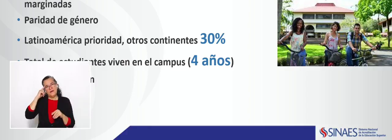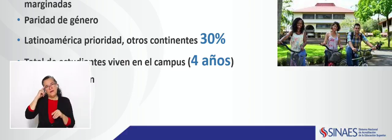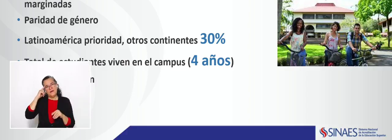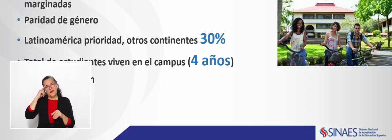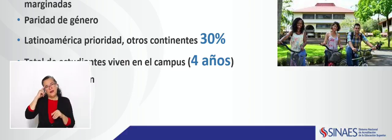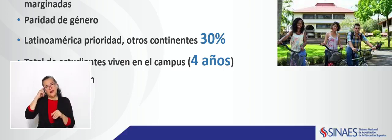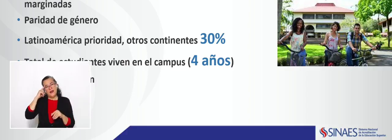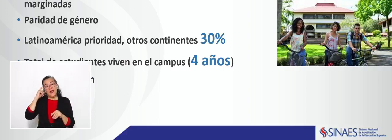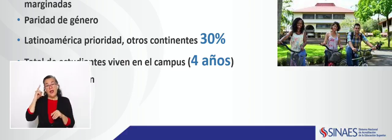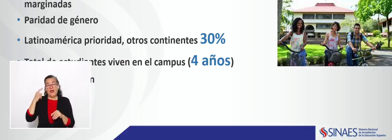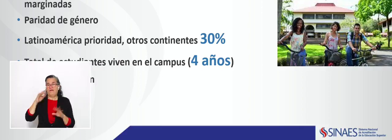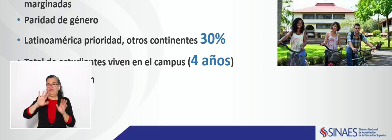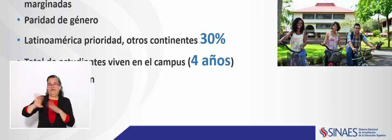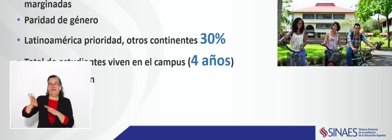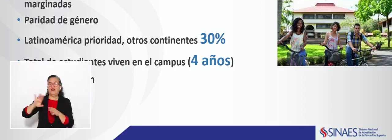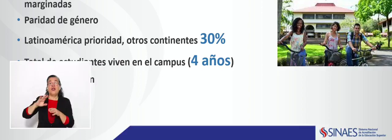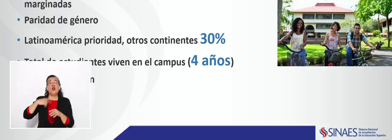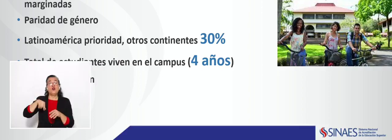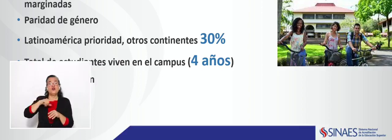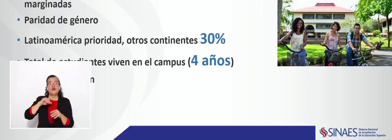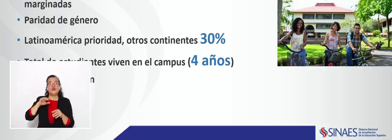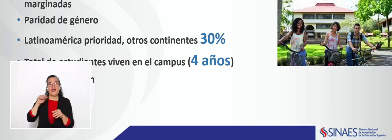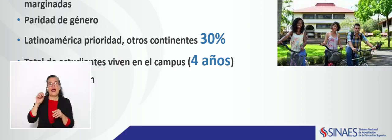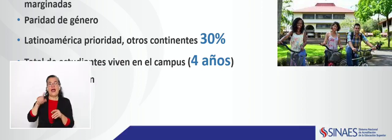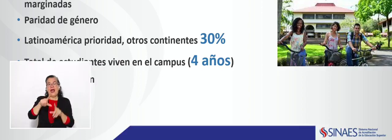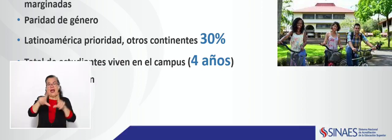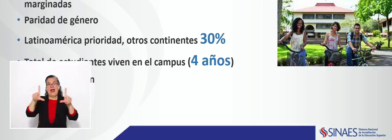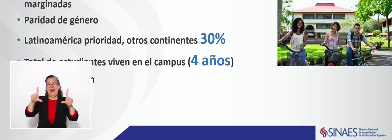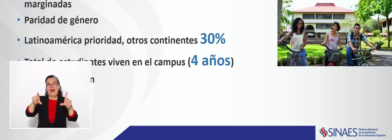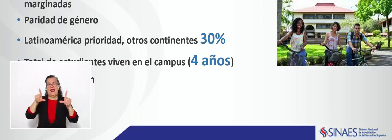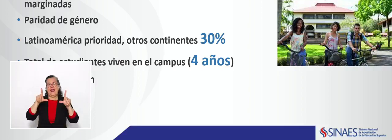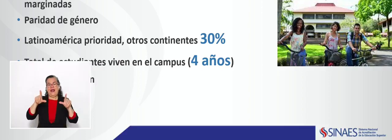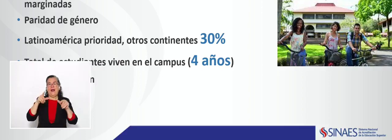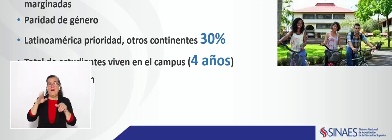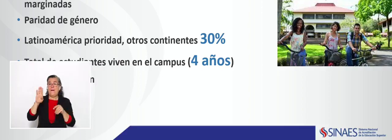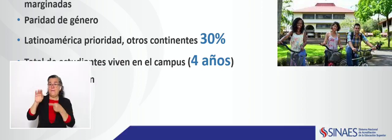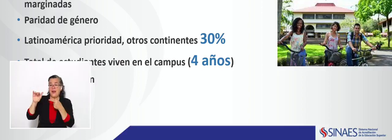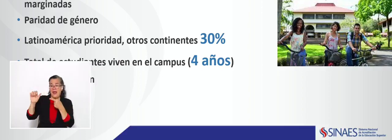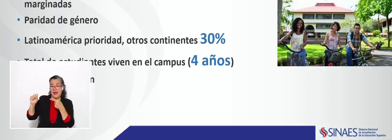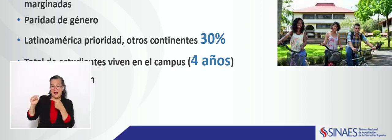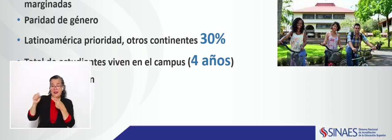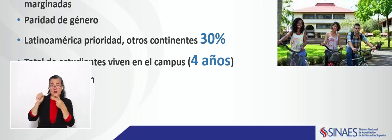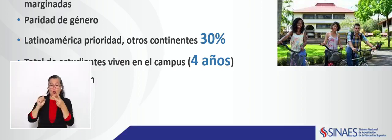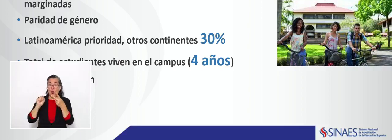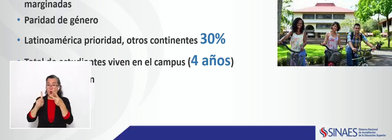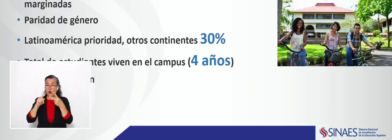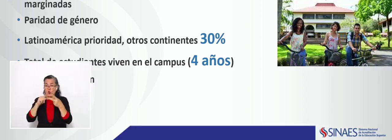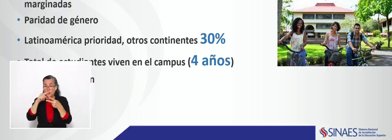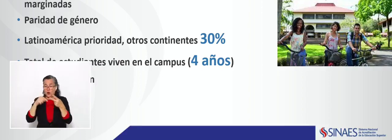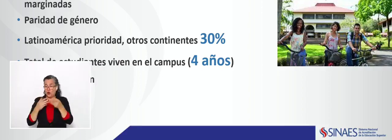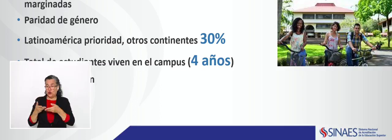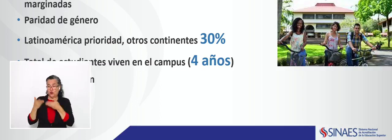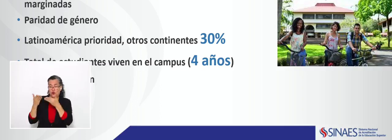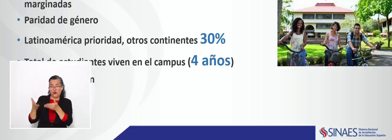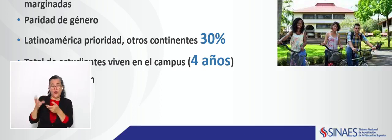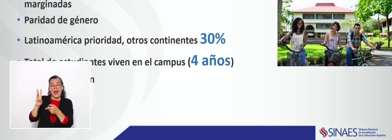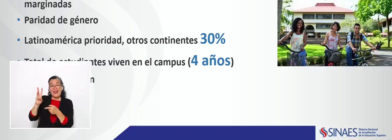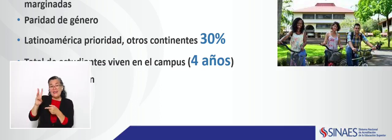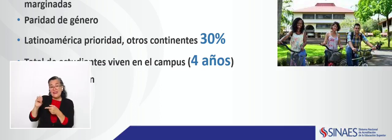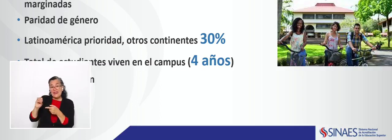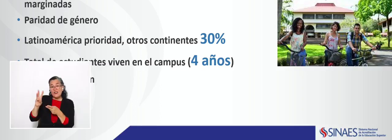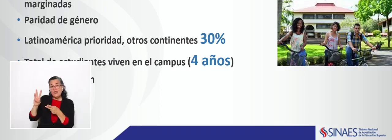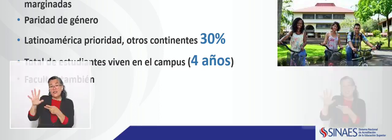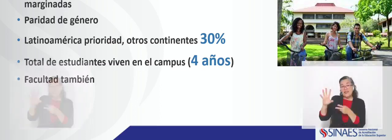hacer un cambio, íbamos a ofrecerles becas y oportunidades por lo menos al